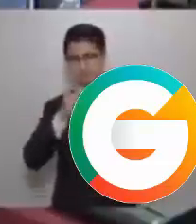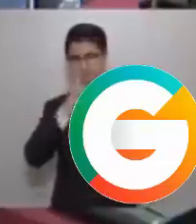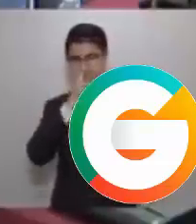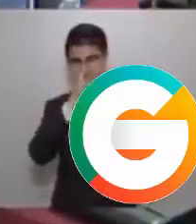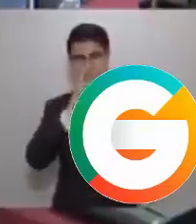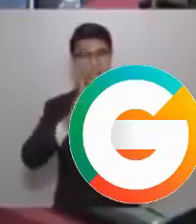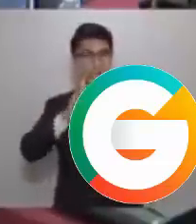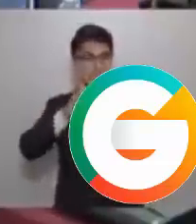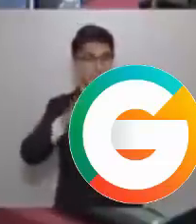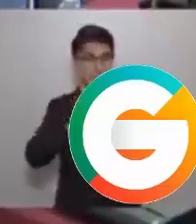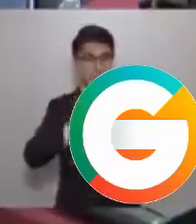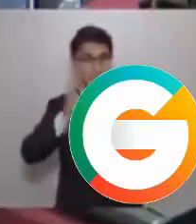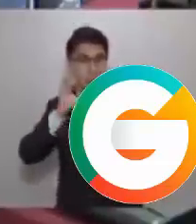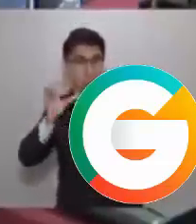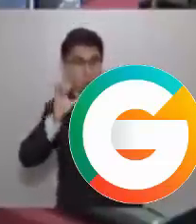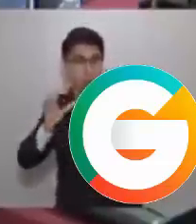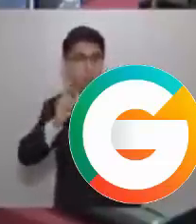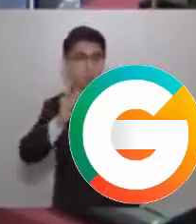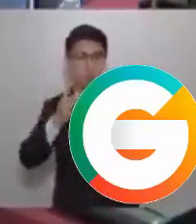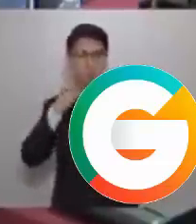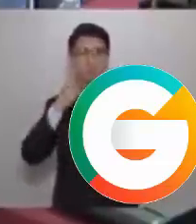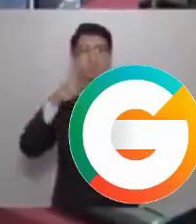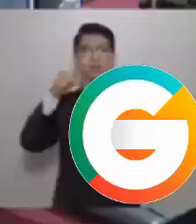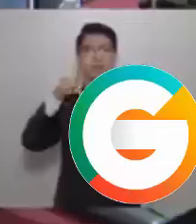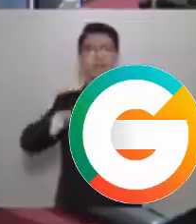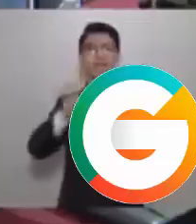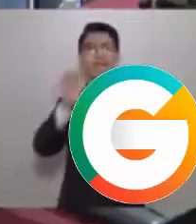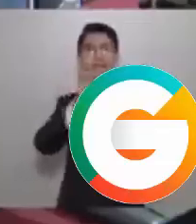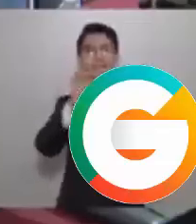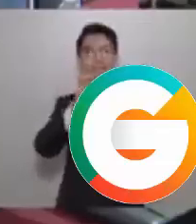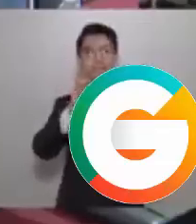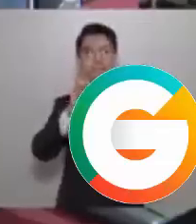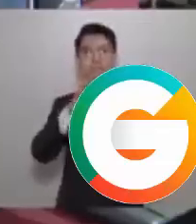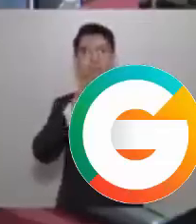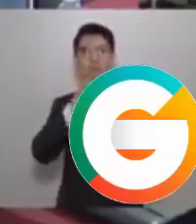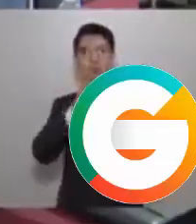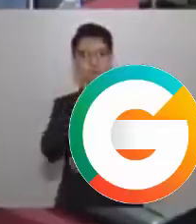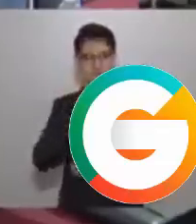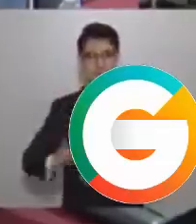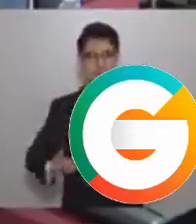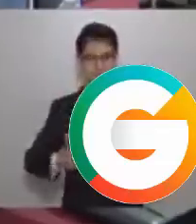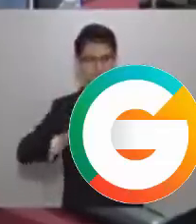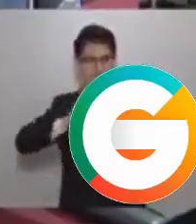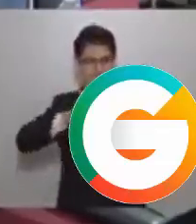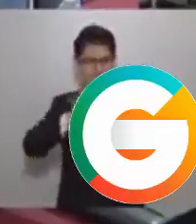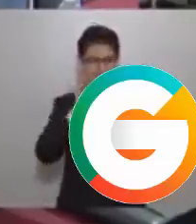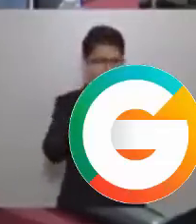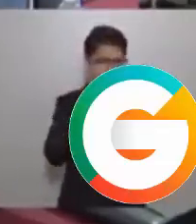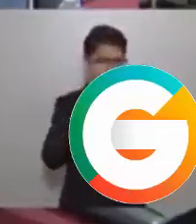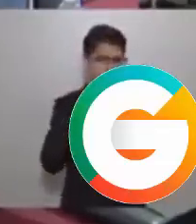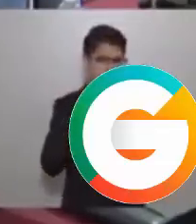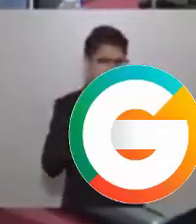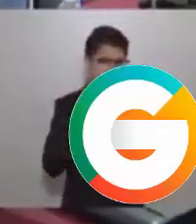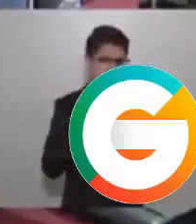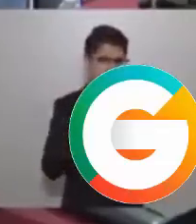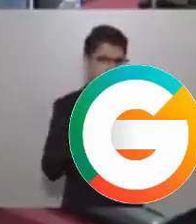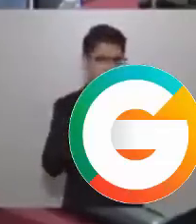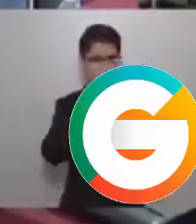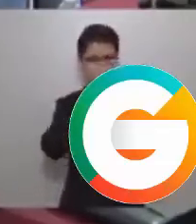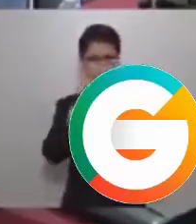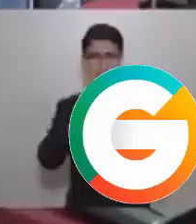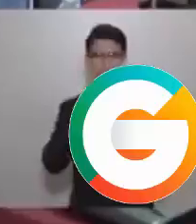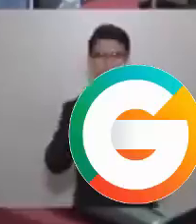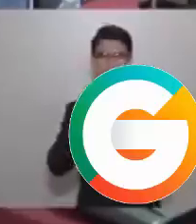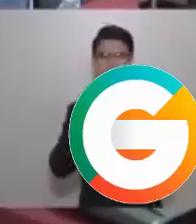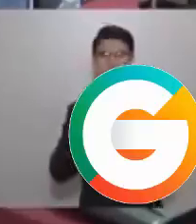ya, si ya sabe si él está aquí en la ciudad. Y en otro tema también que tengo que comentar, me están mandando mensaje